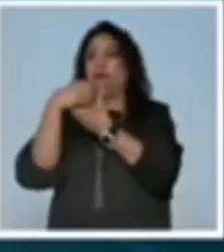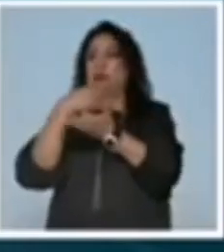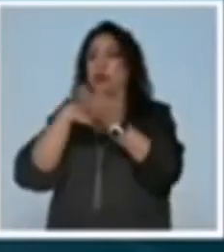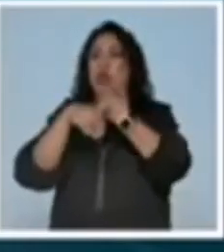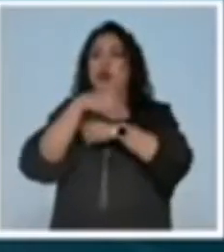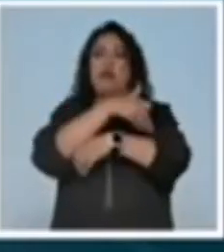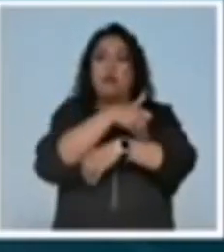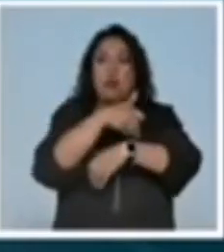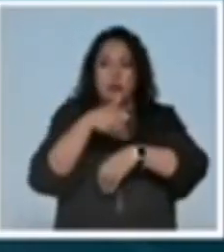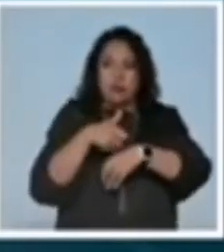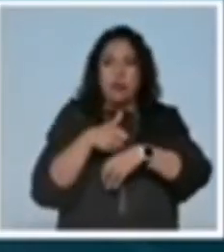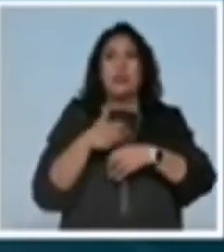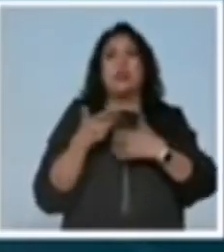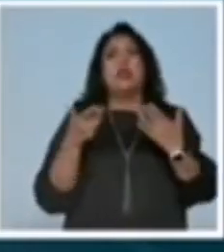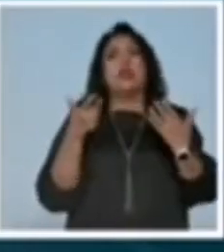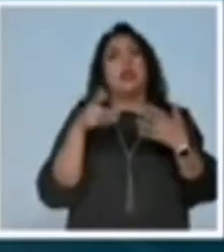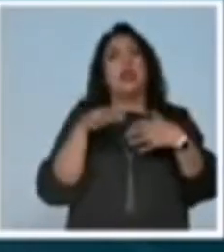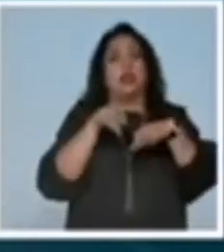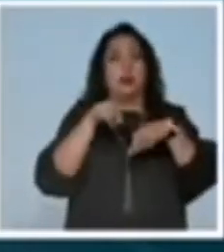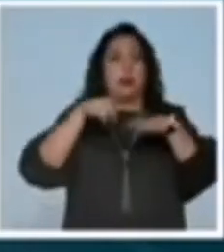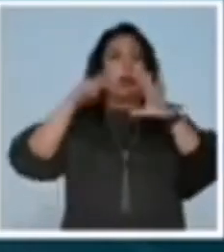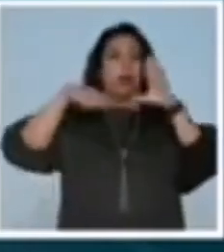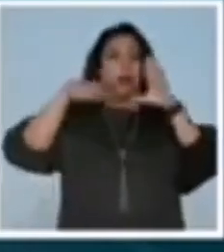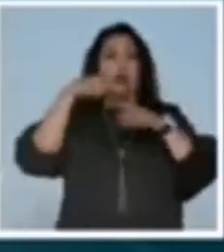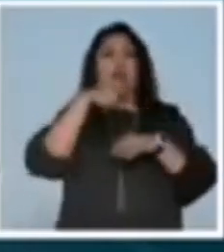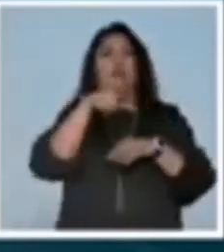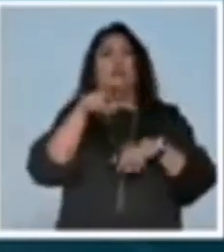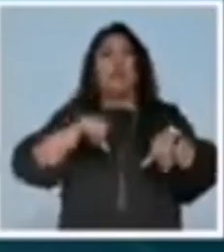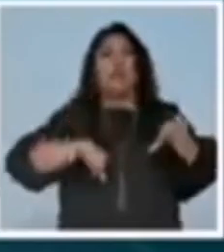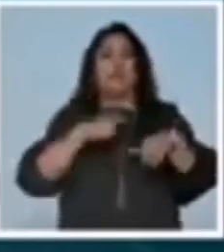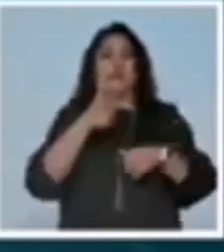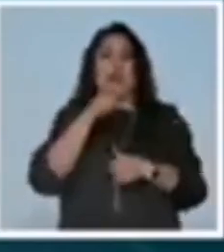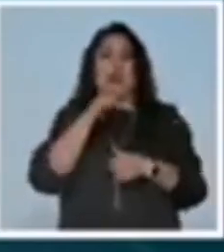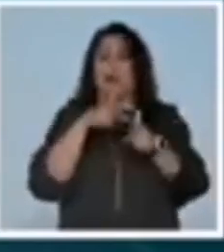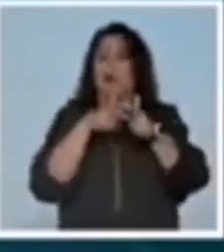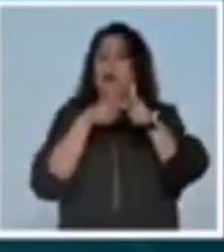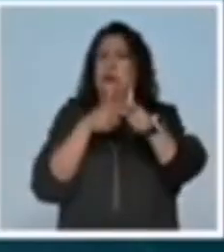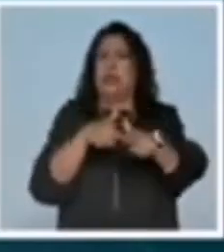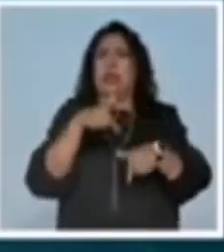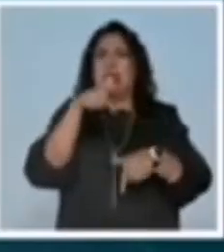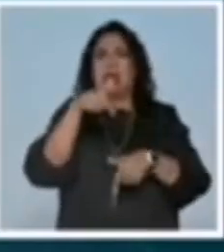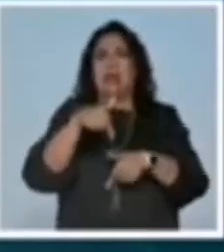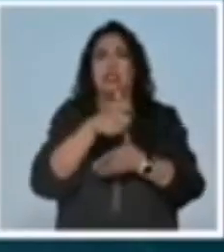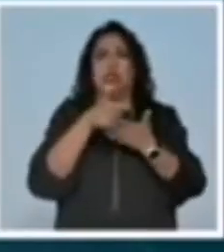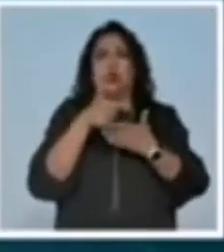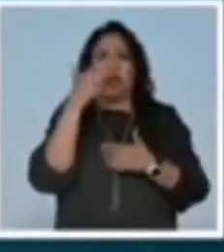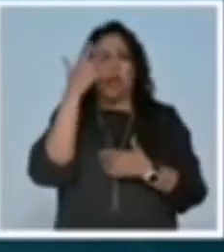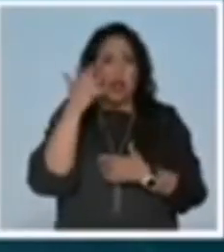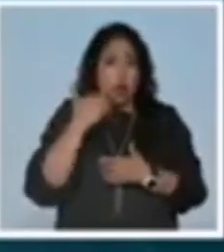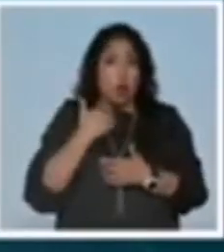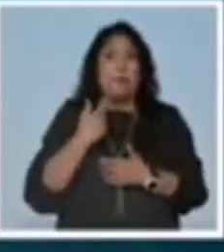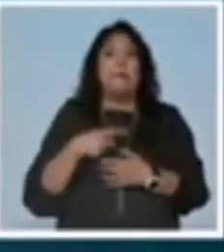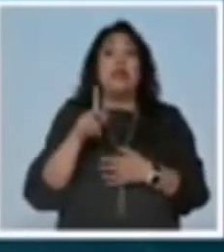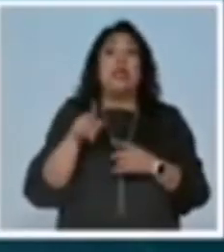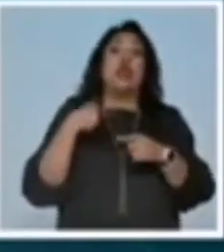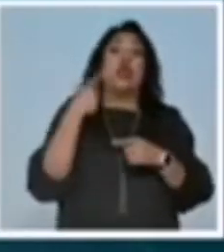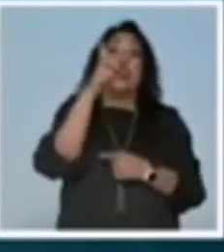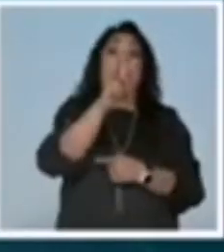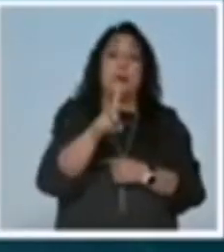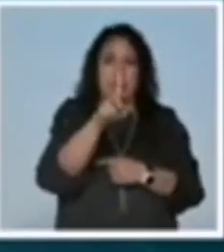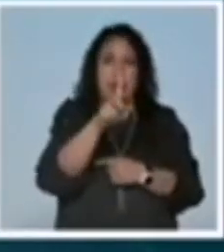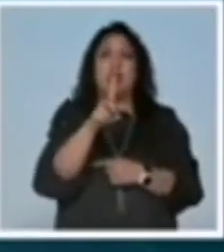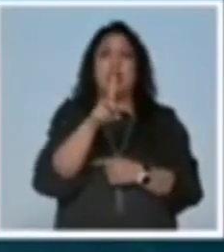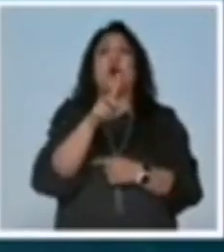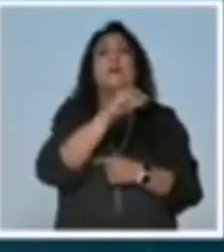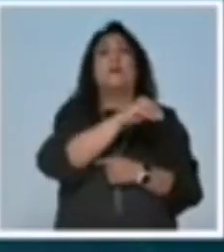los que estamos en la industria. Las actividades del GIF van a continuar aquí en la ciudad de León, pero el próximo domingo nos